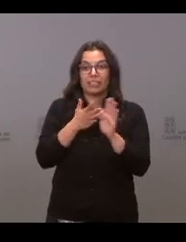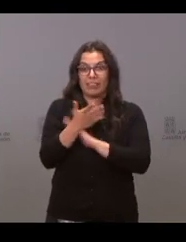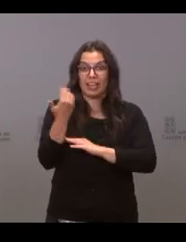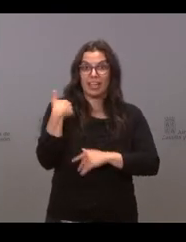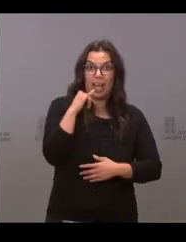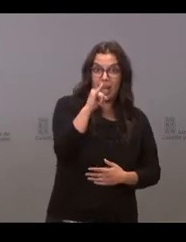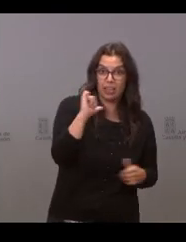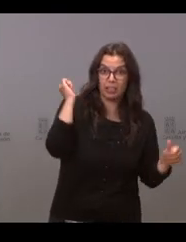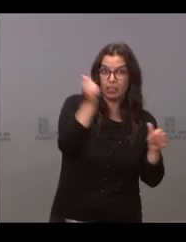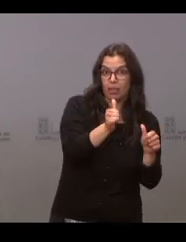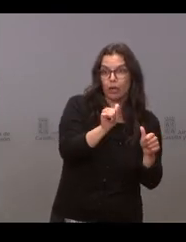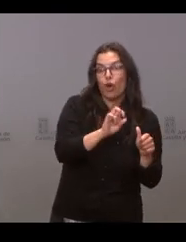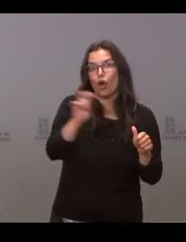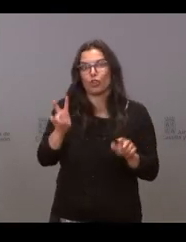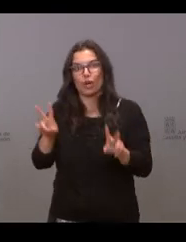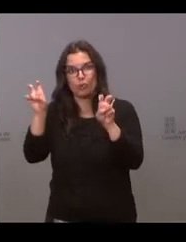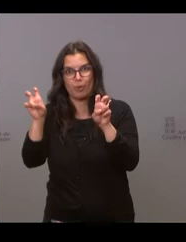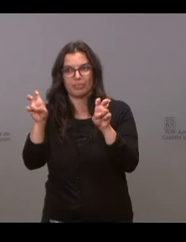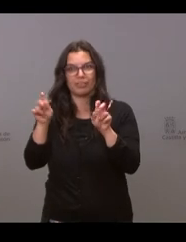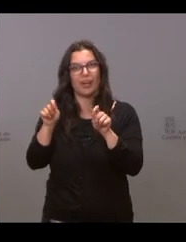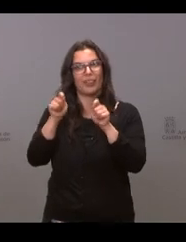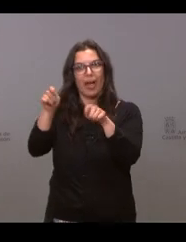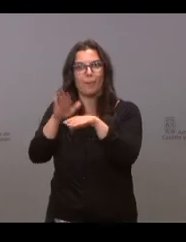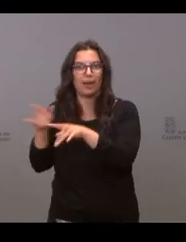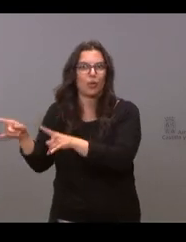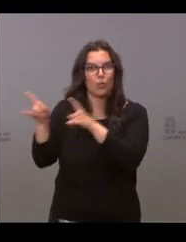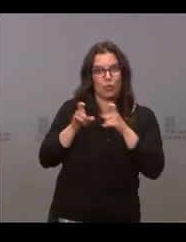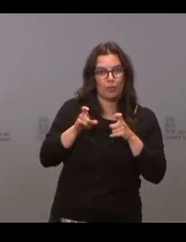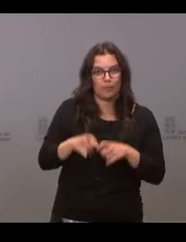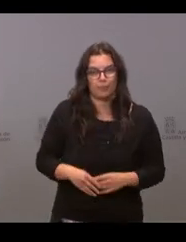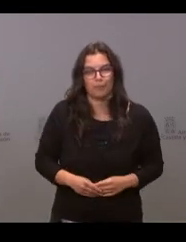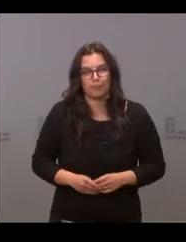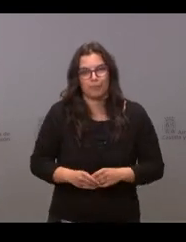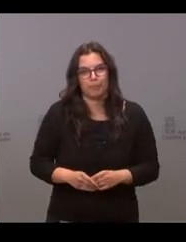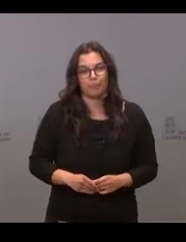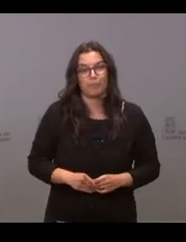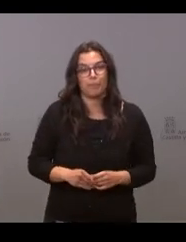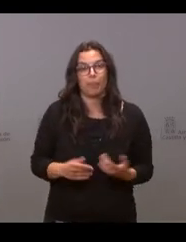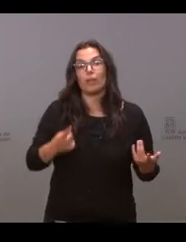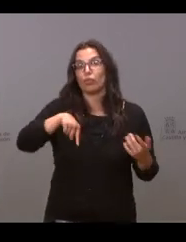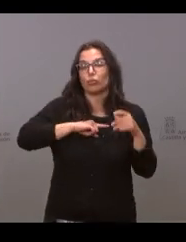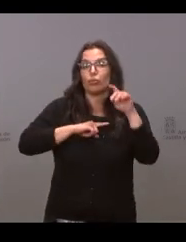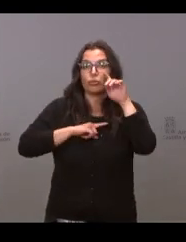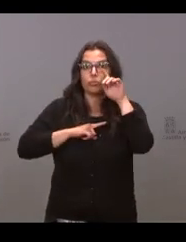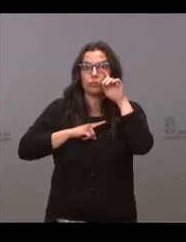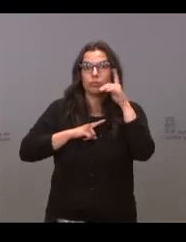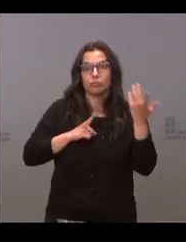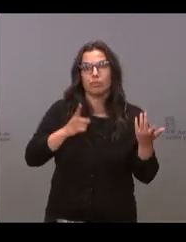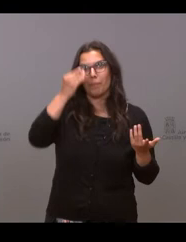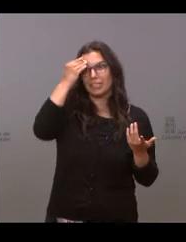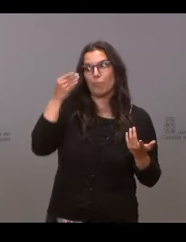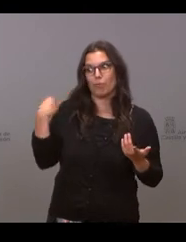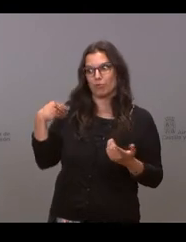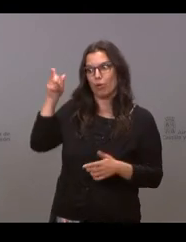y las que quieran instalarse en la provincia de soria entendimos que el ir a soria era